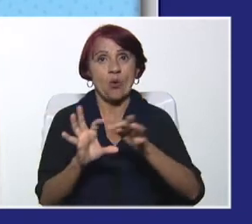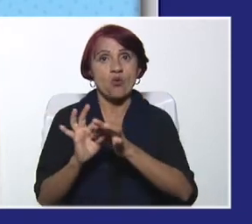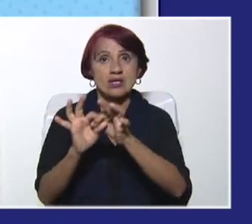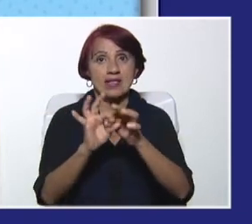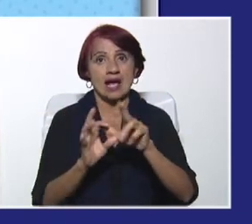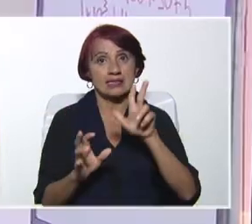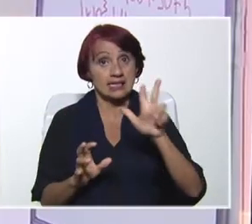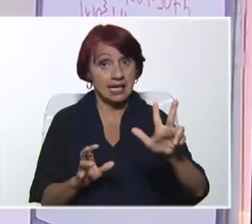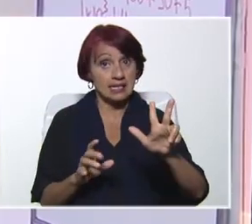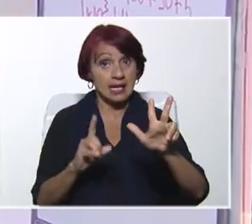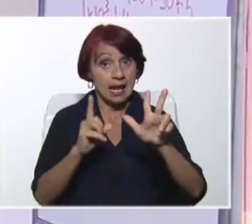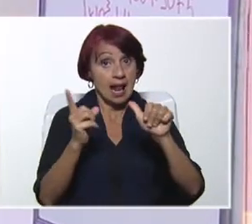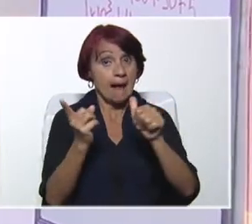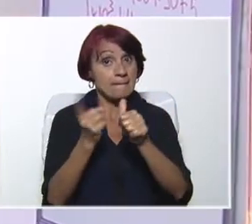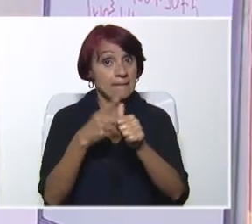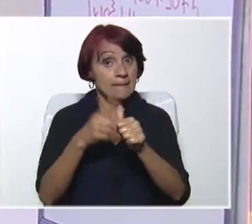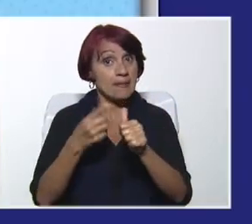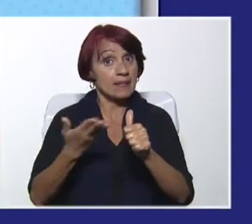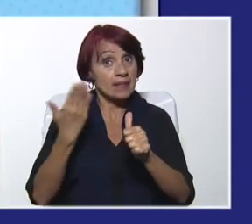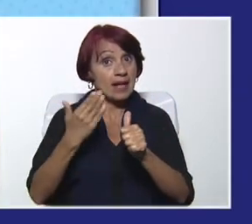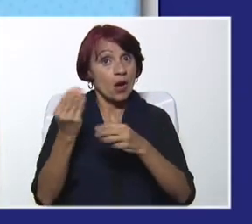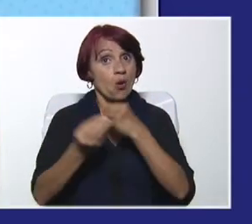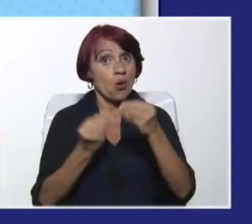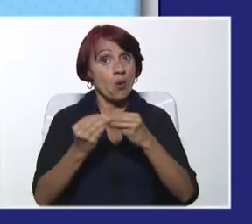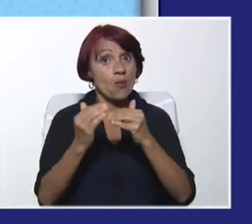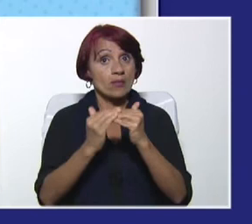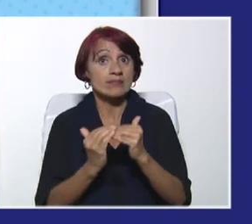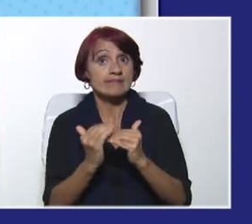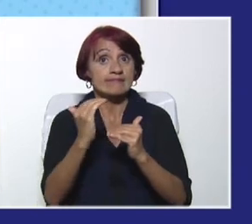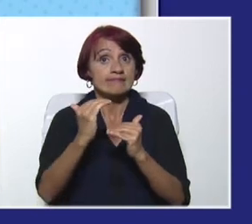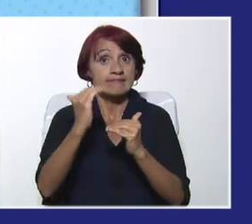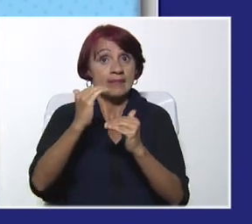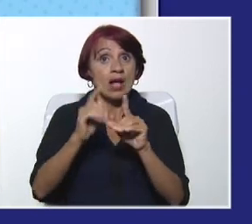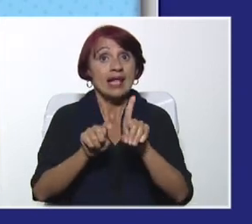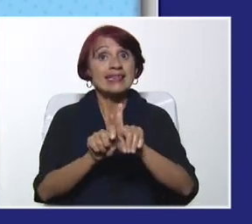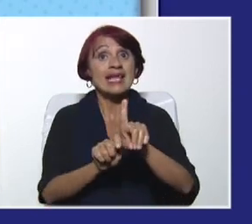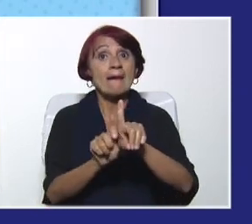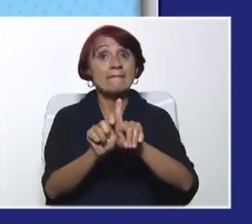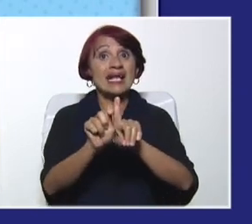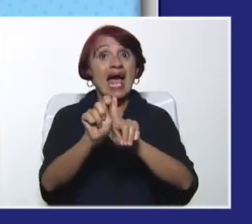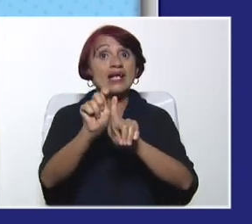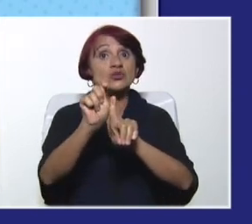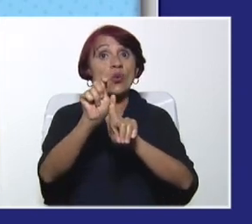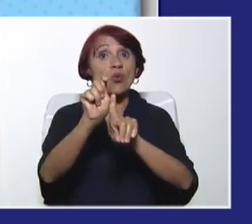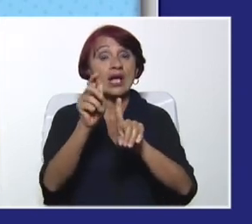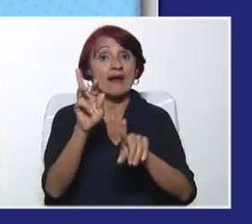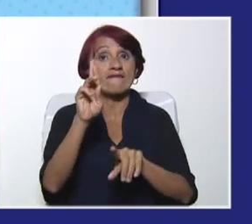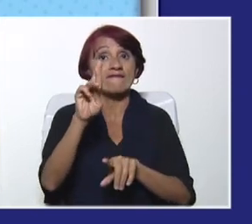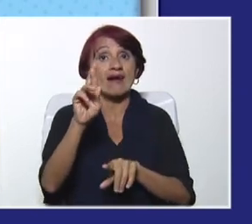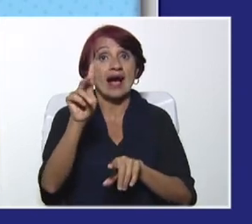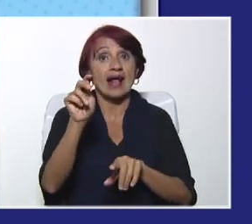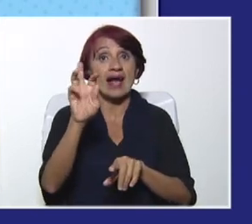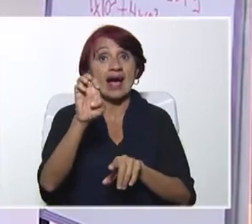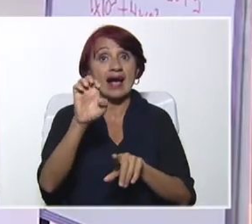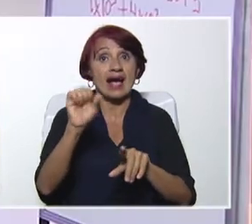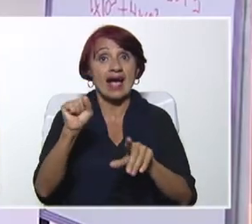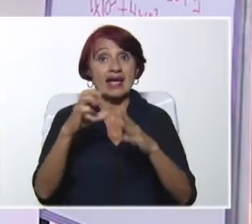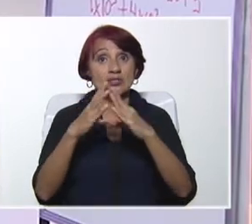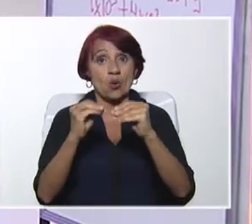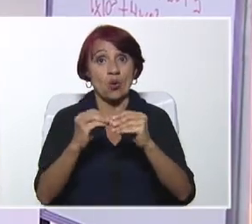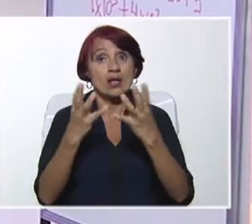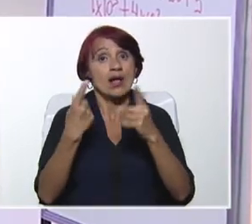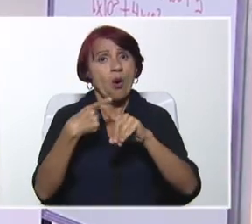Sería la principal, la escala de Celsius, otra sería la Fahrenheit, por último tenemos la